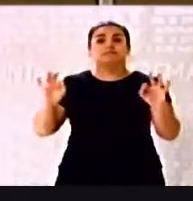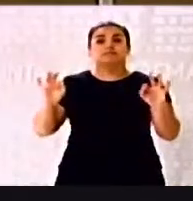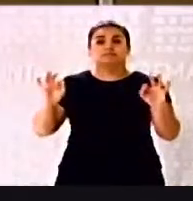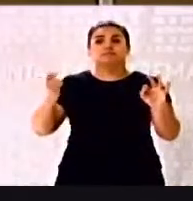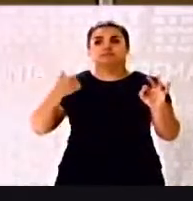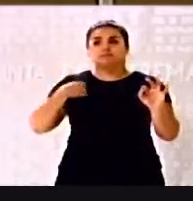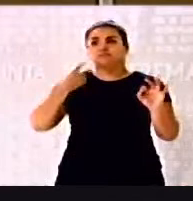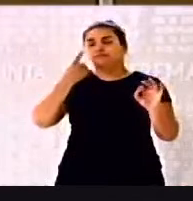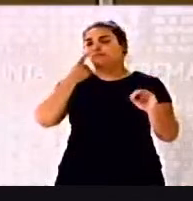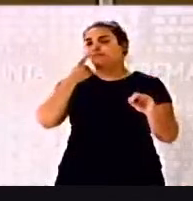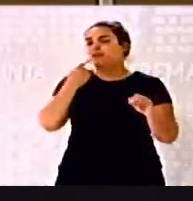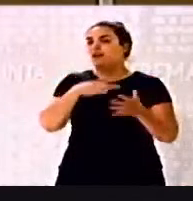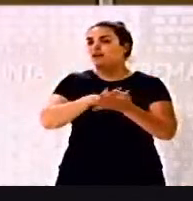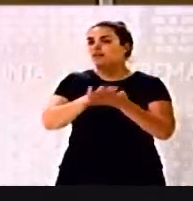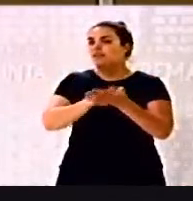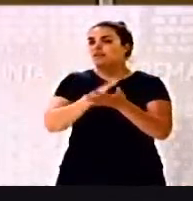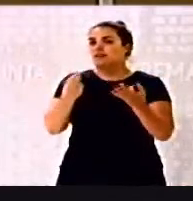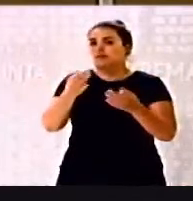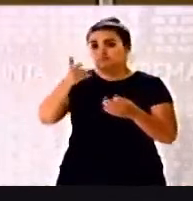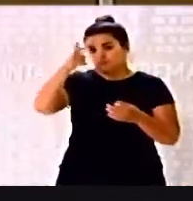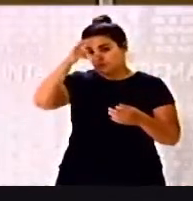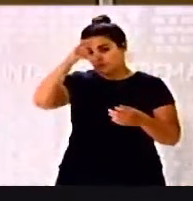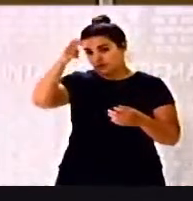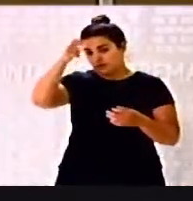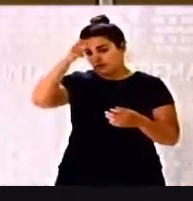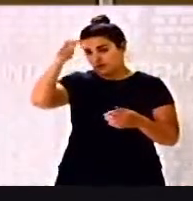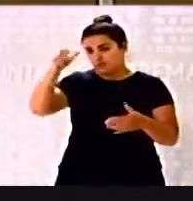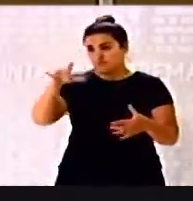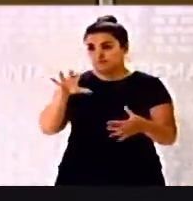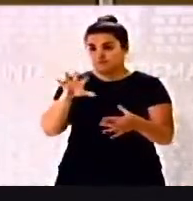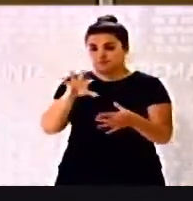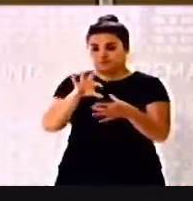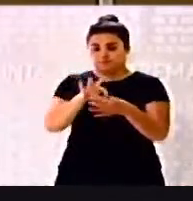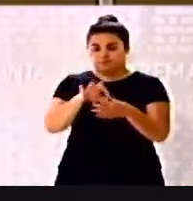estoy refiriendo a las localidades